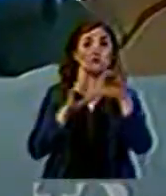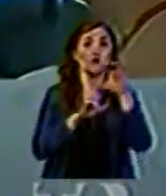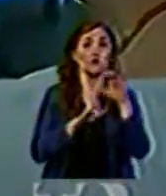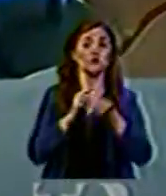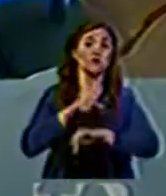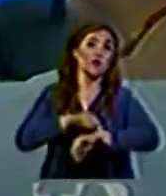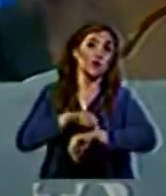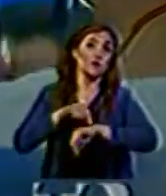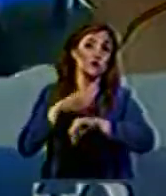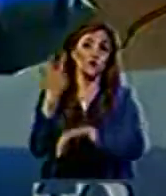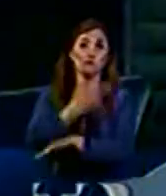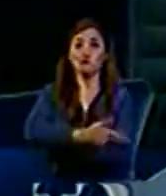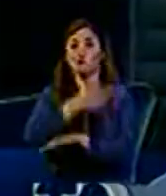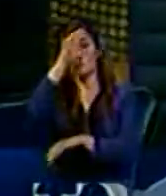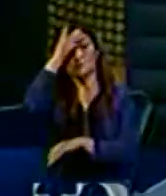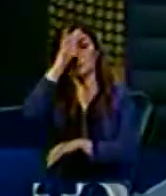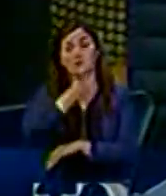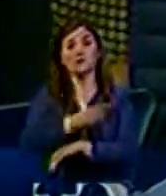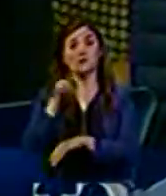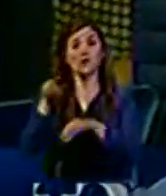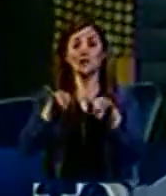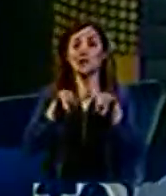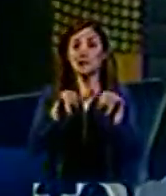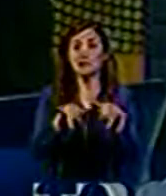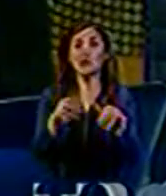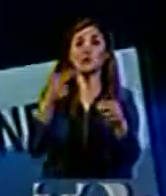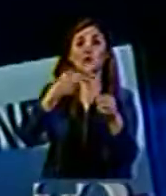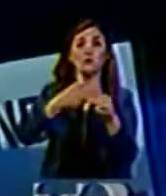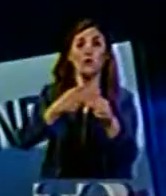tendrá 3 días para decidir si Hernández continúa